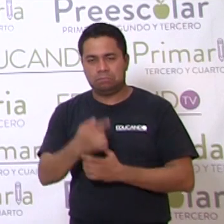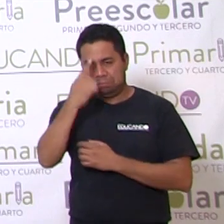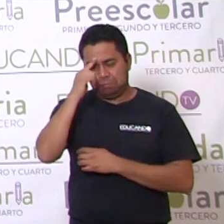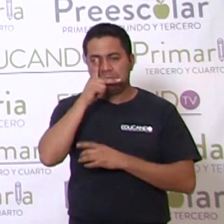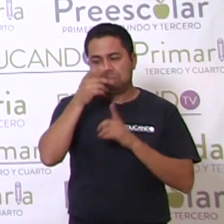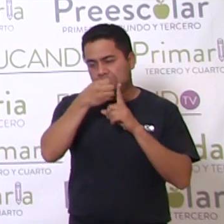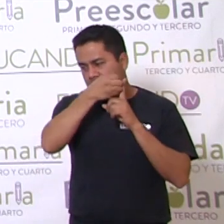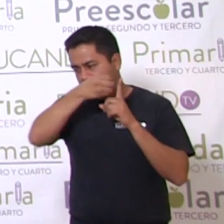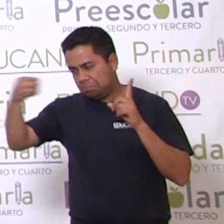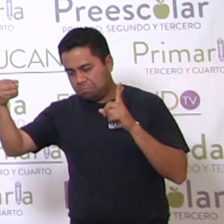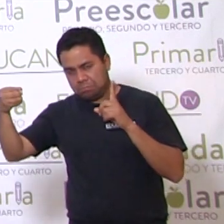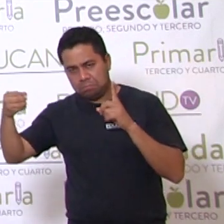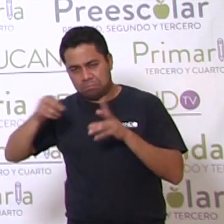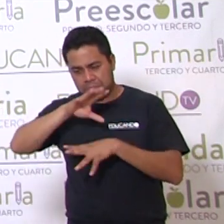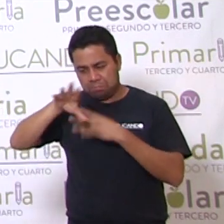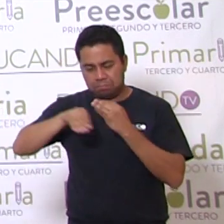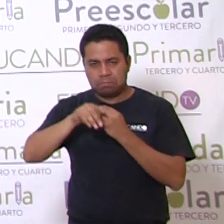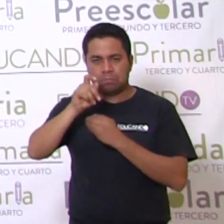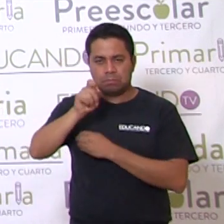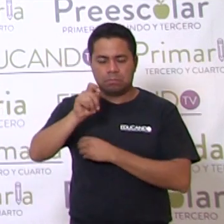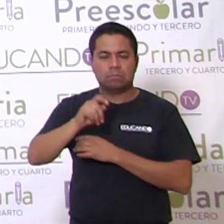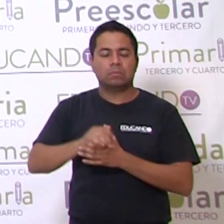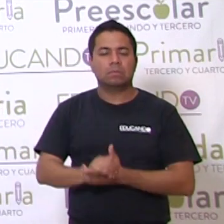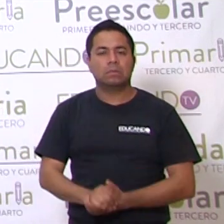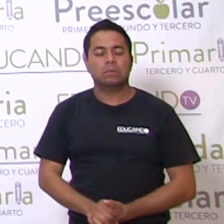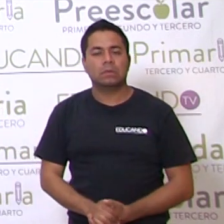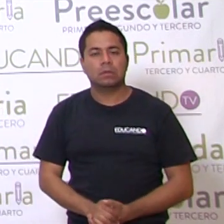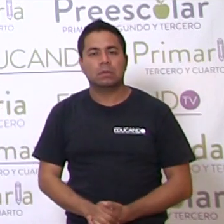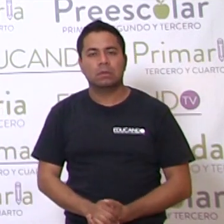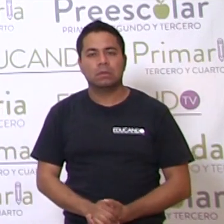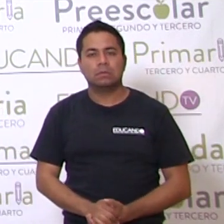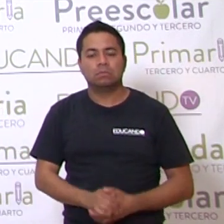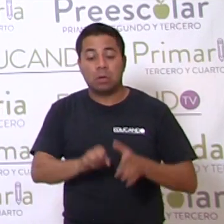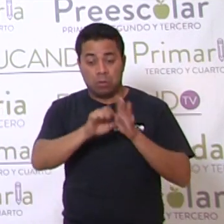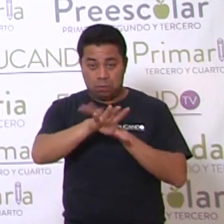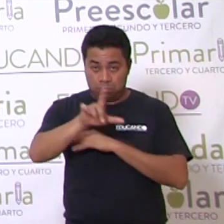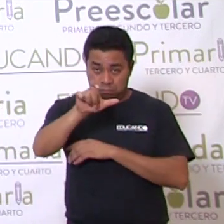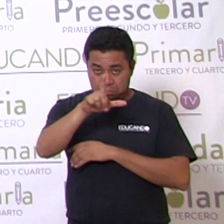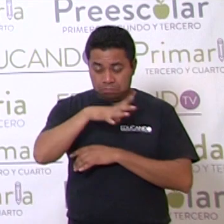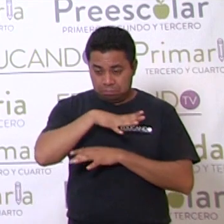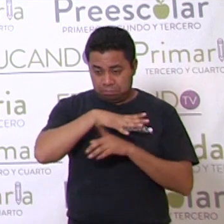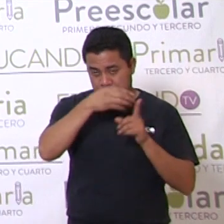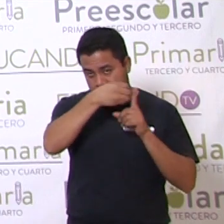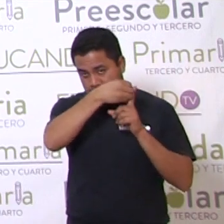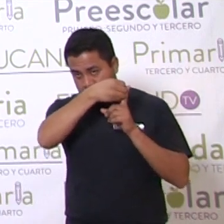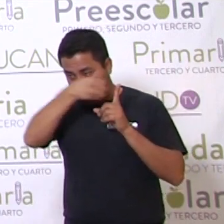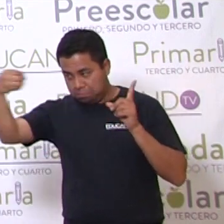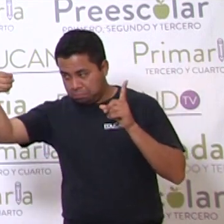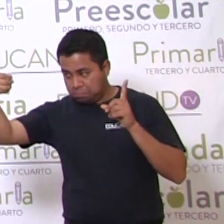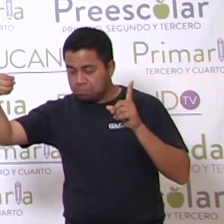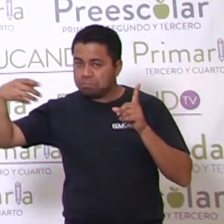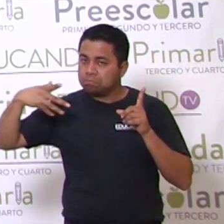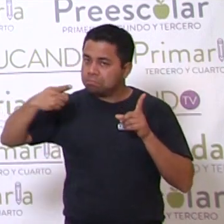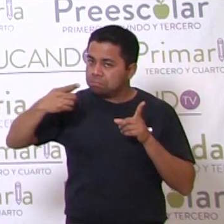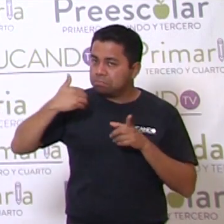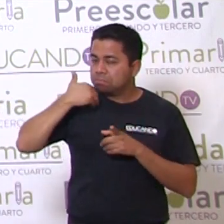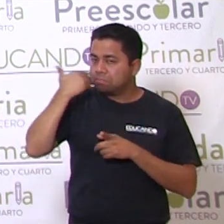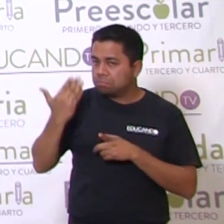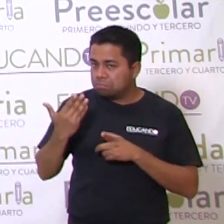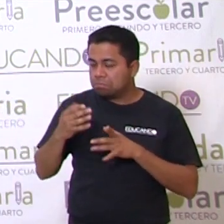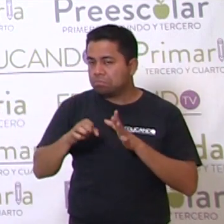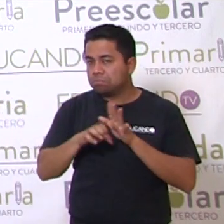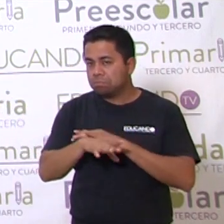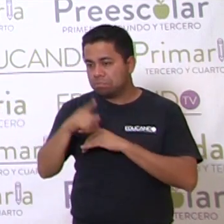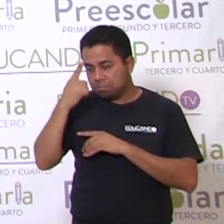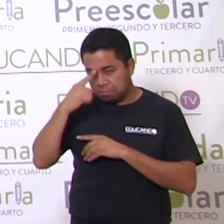frases preposicionales. Cuando nosotros tengamos oraciones, las cuales queramos unir